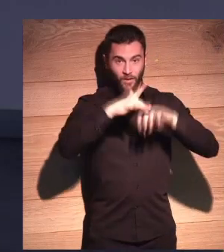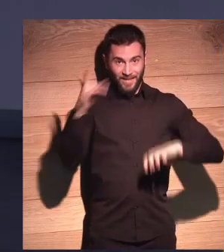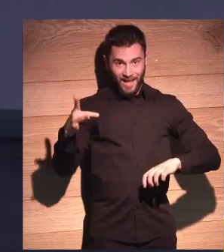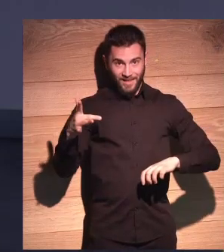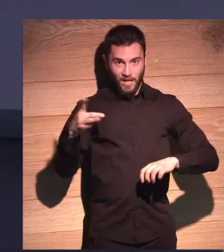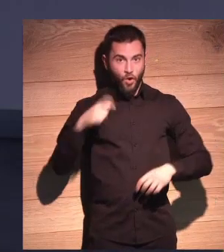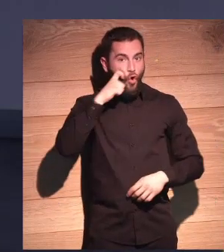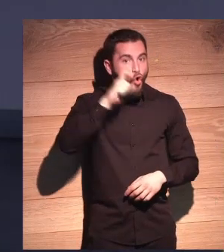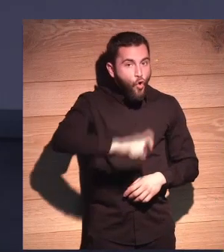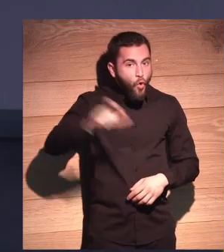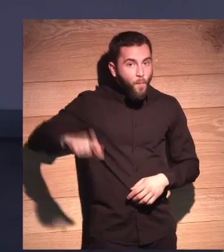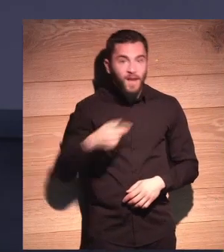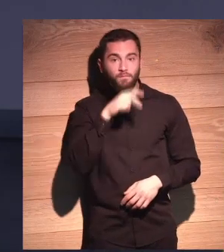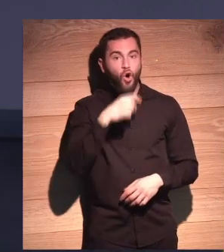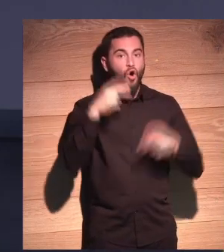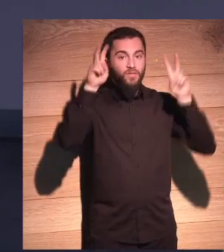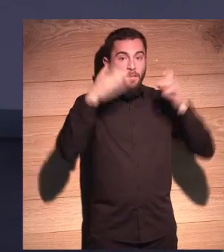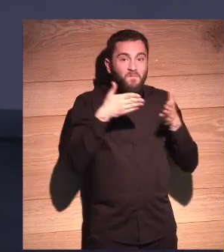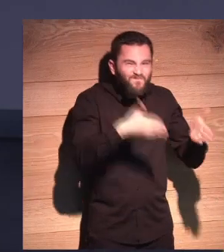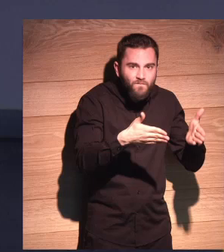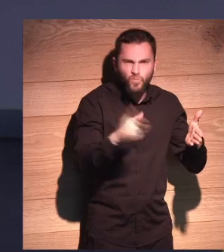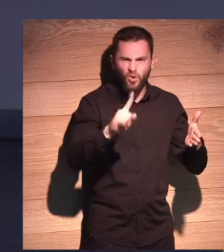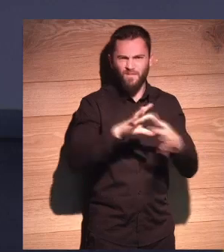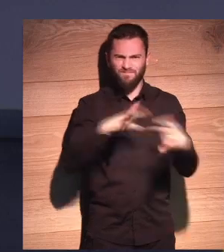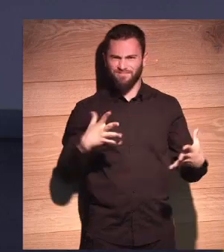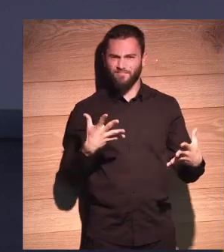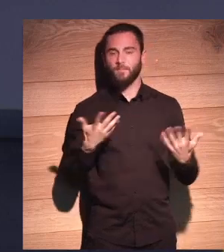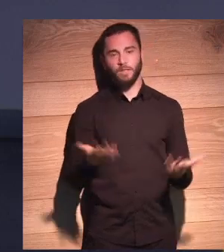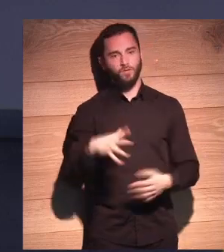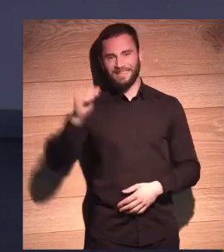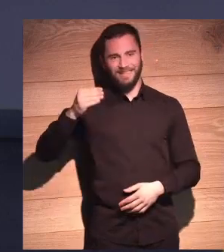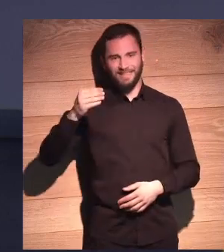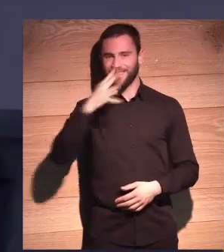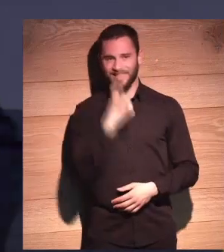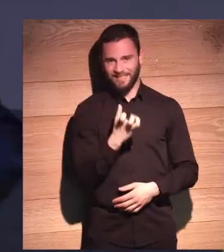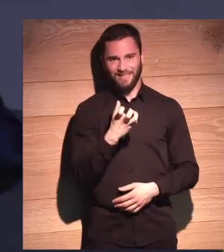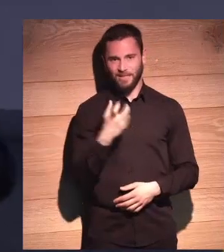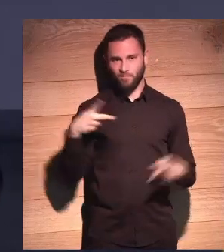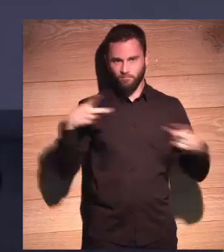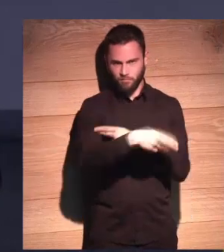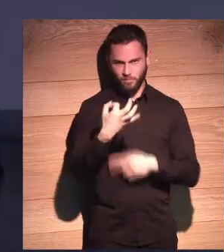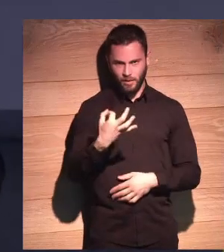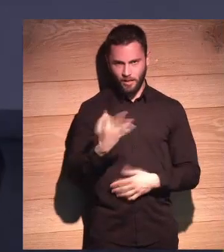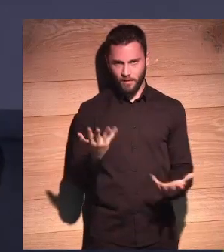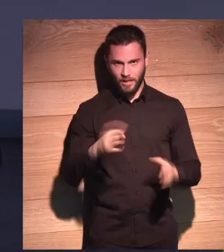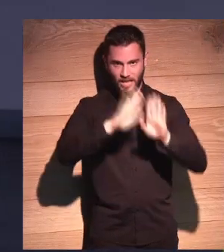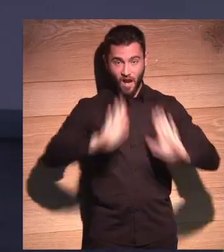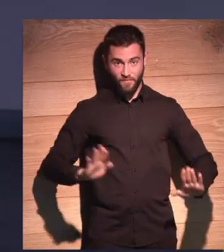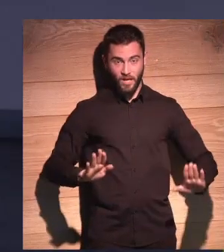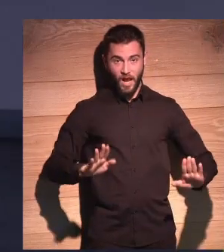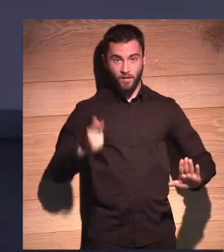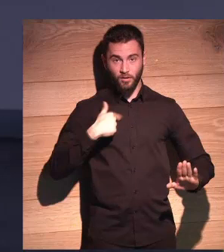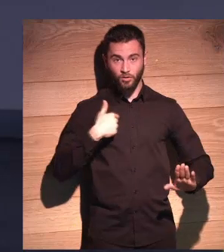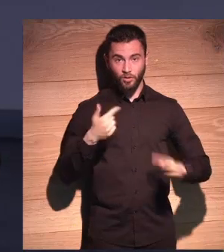se hable de humanismo, quiero decir, y eso es triste, y eso hay que cortarlo. Y finalmente,